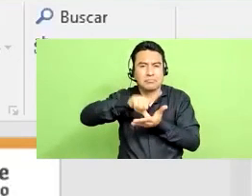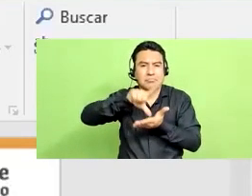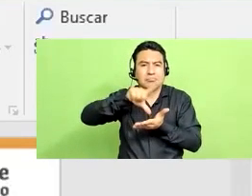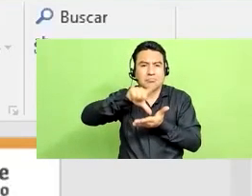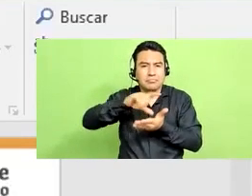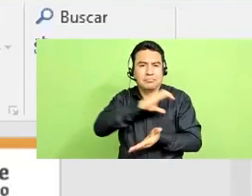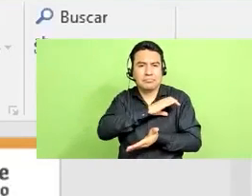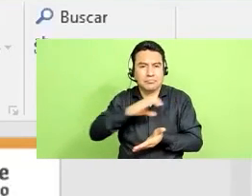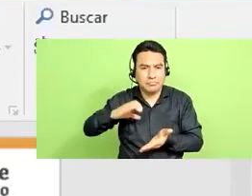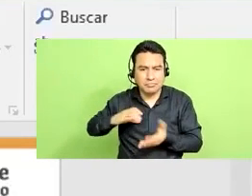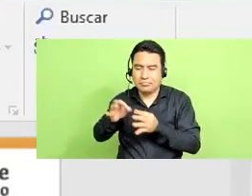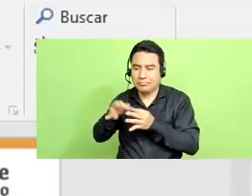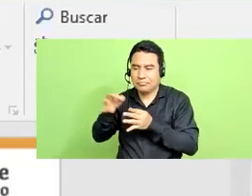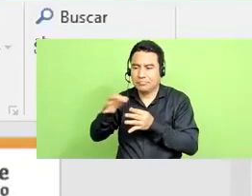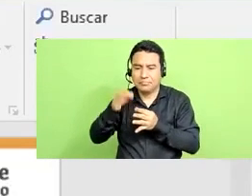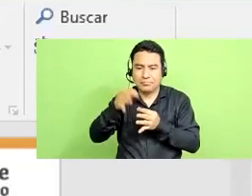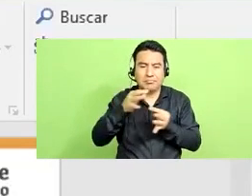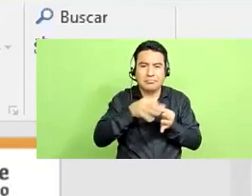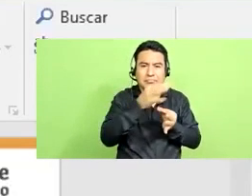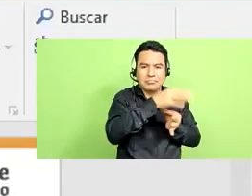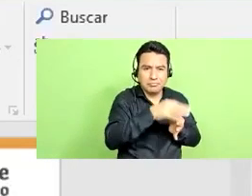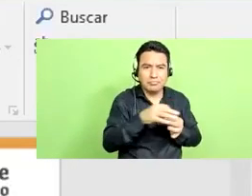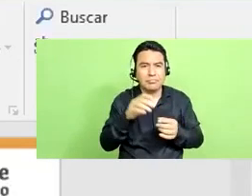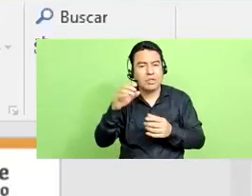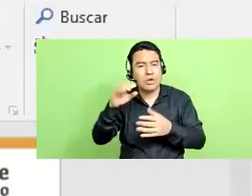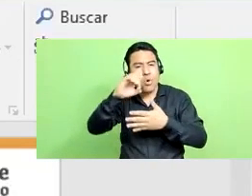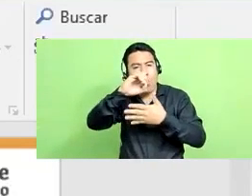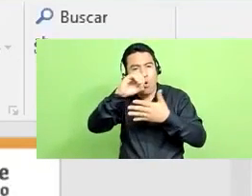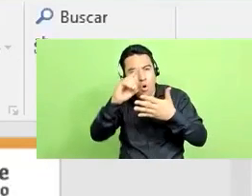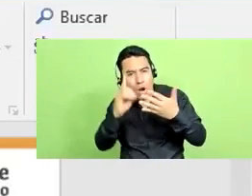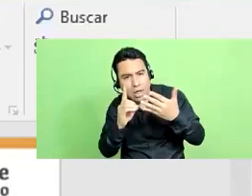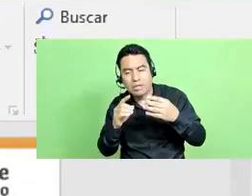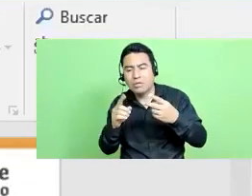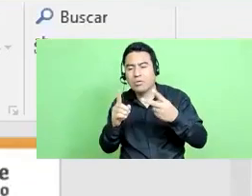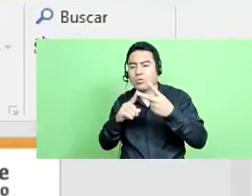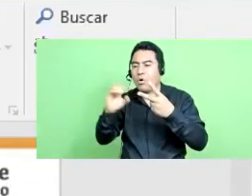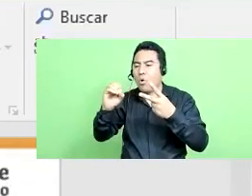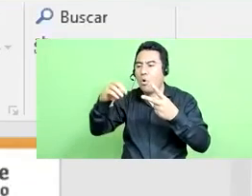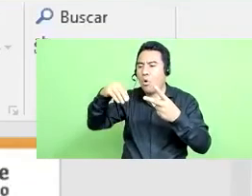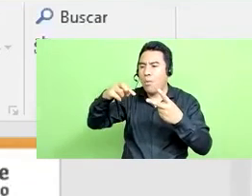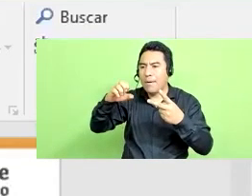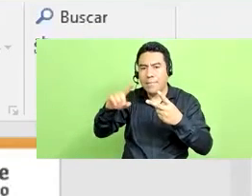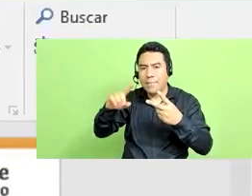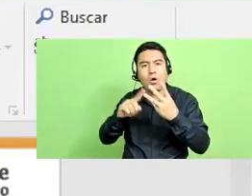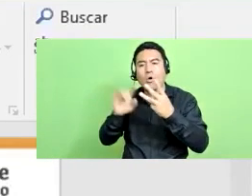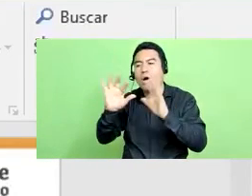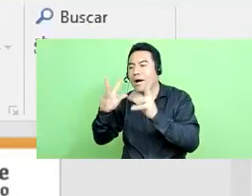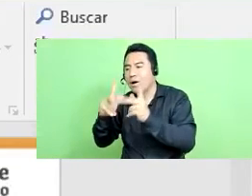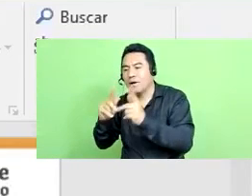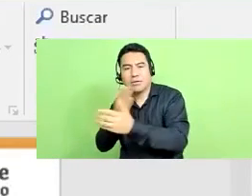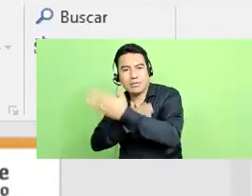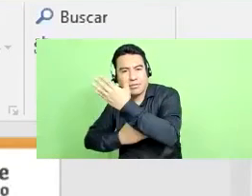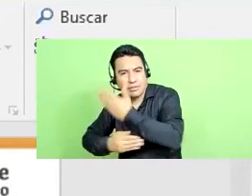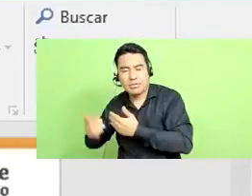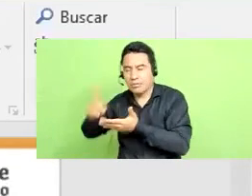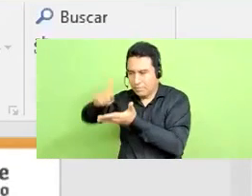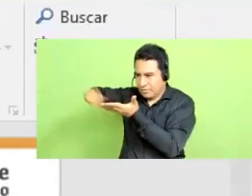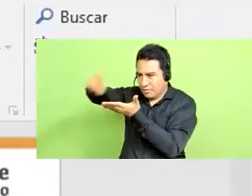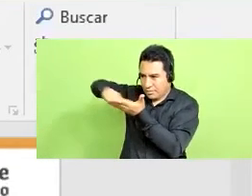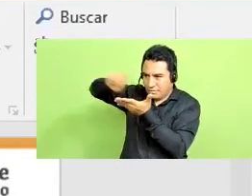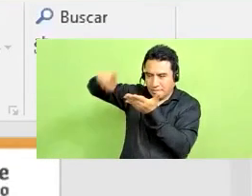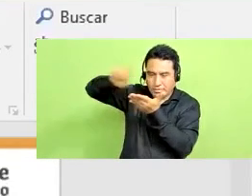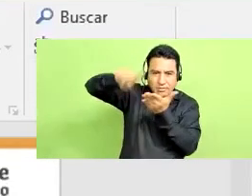lima provincia estaremos en contacto con la sobre ello map es y las organizaciones para personas con discapacidad para poder